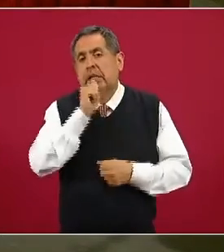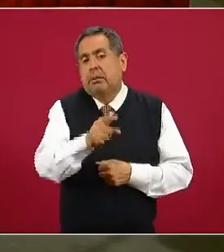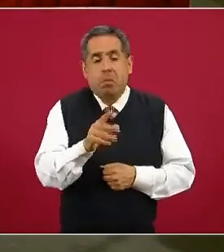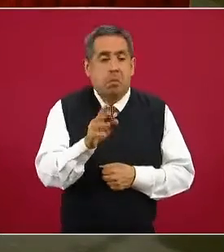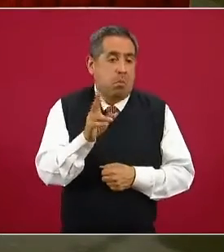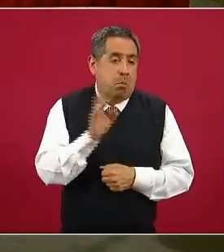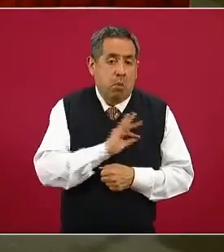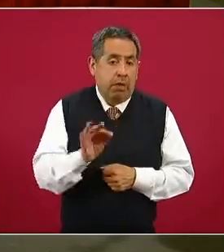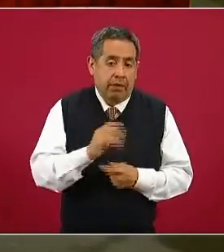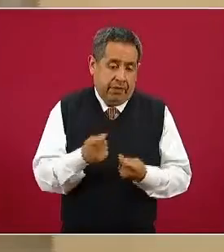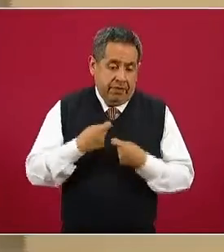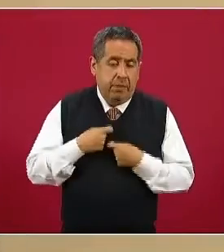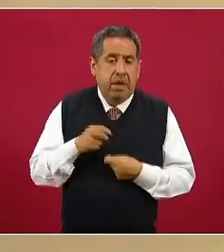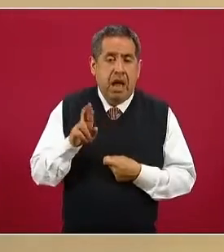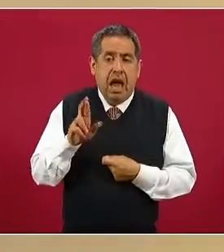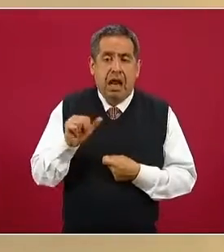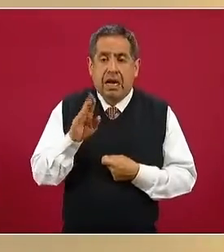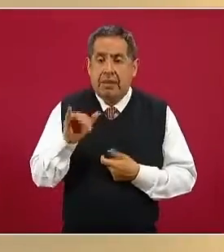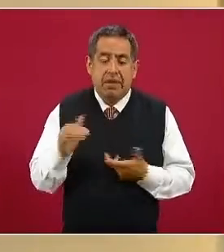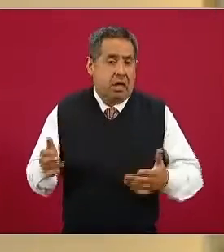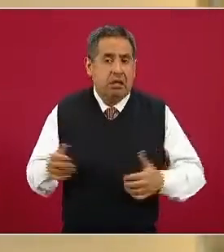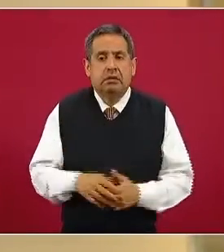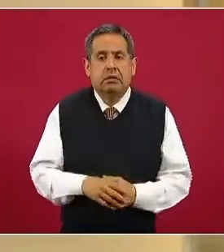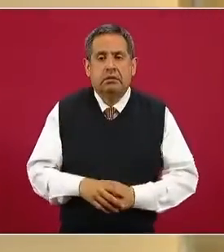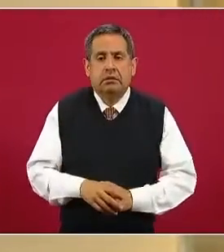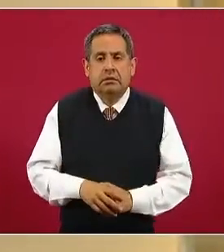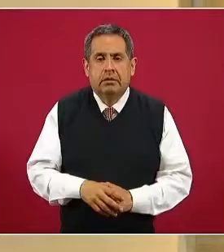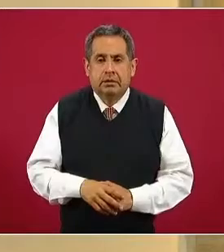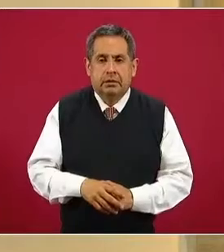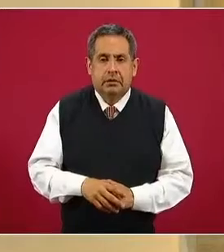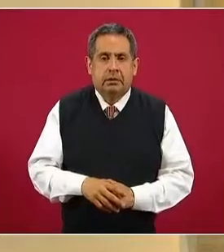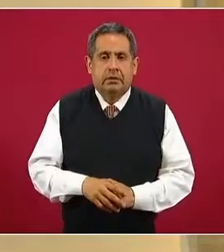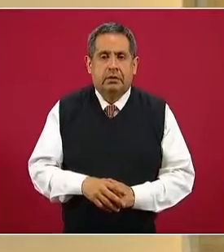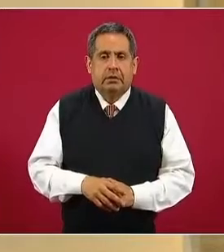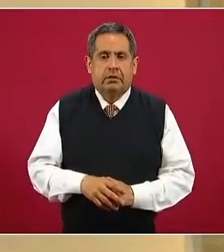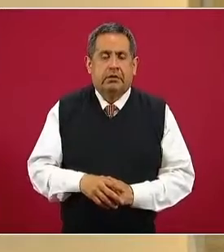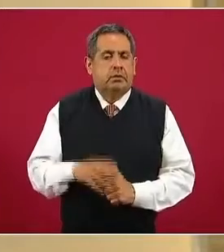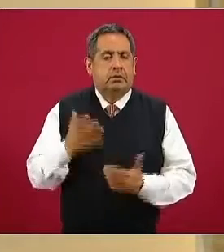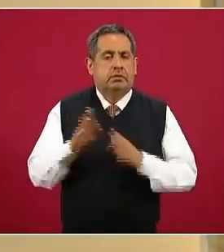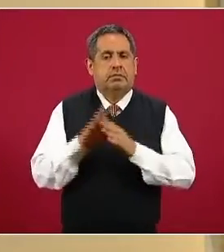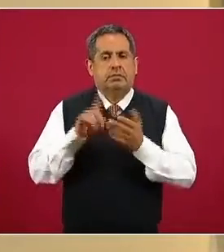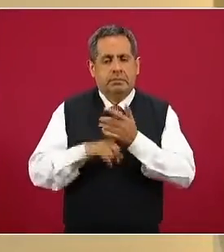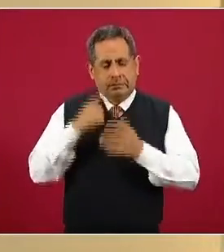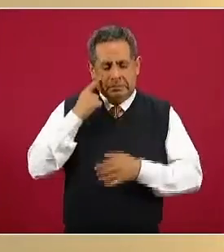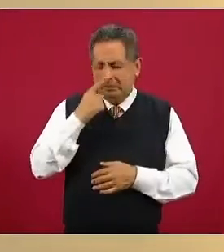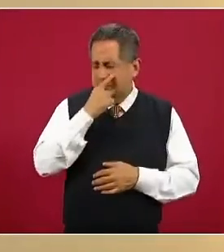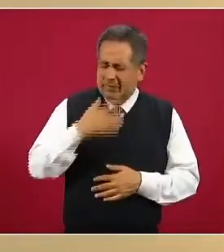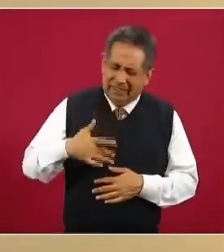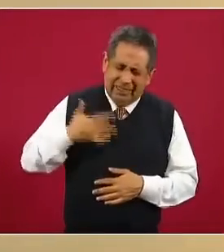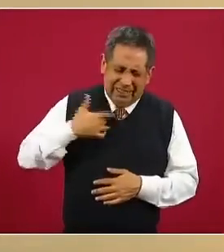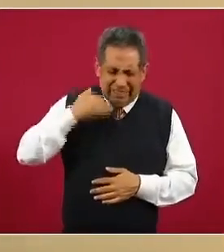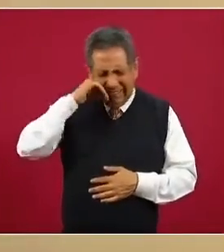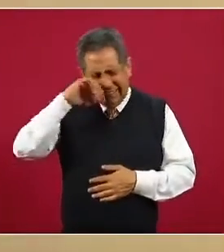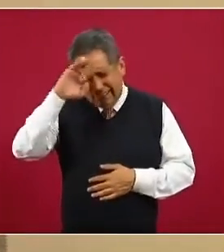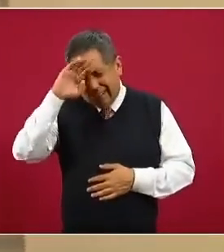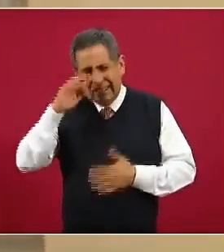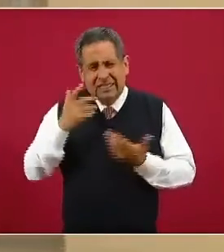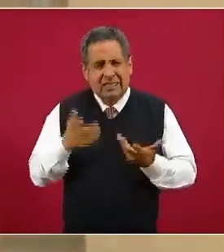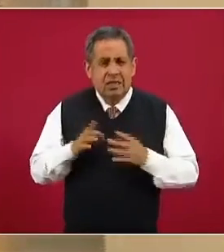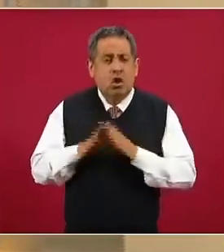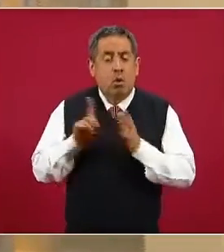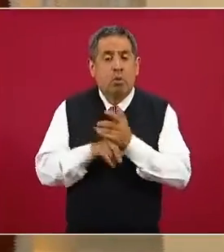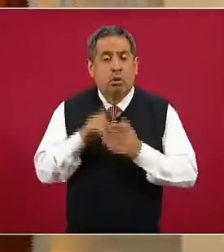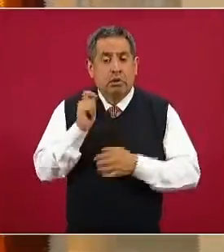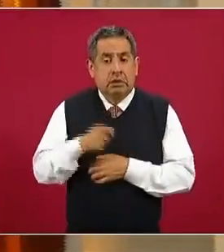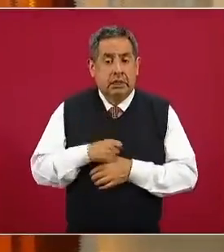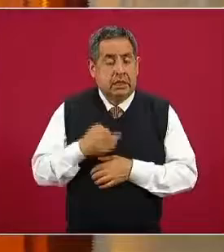tanto transmitir la rabia. La siguiente, por favor. ¿Cuáles son estos síntomas? La rabia es una enfermedad que además tiene